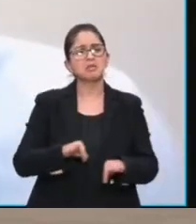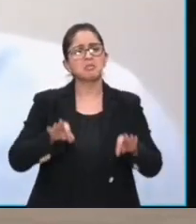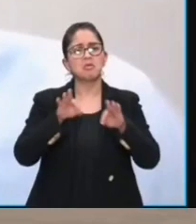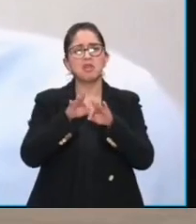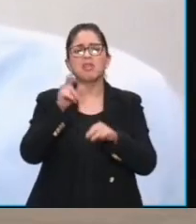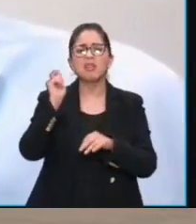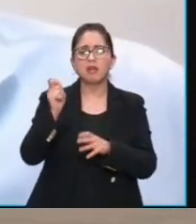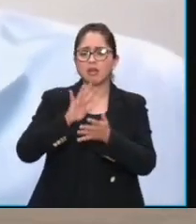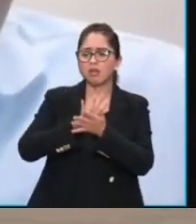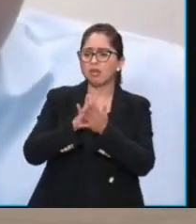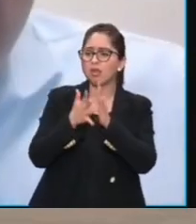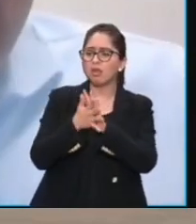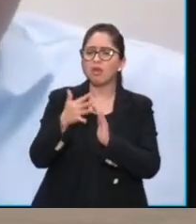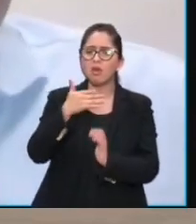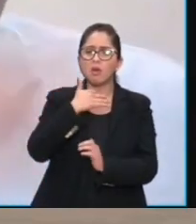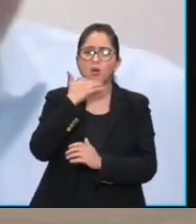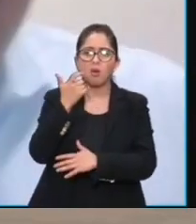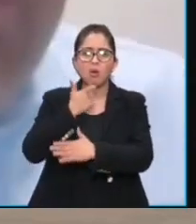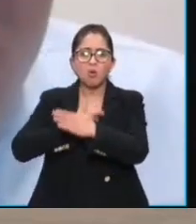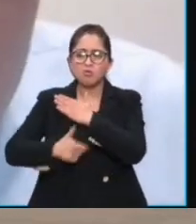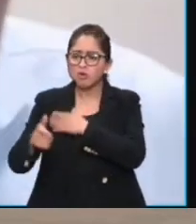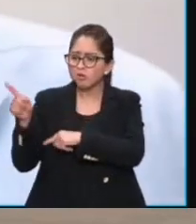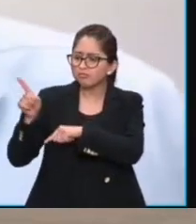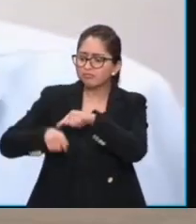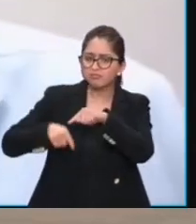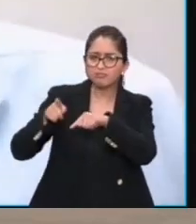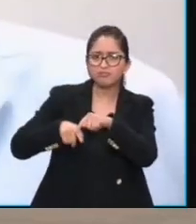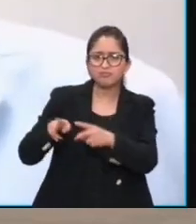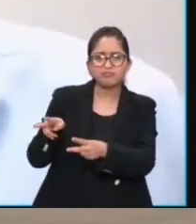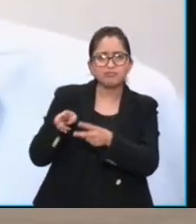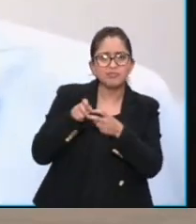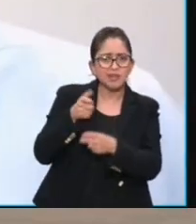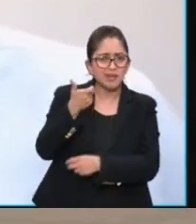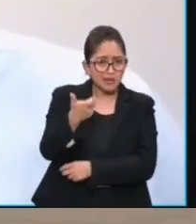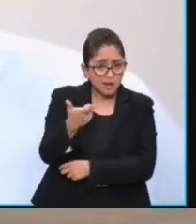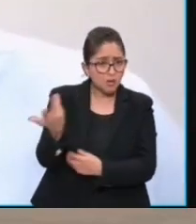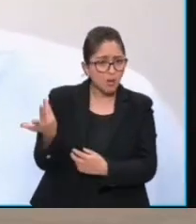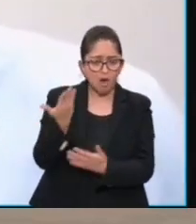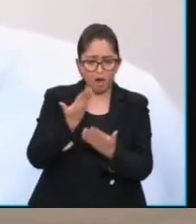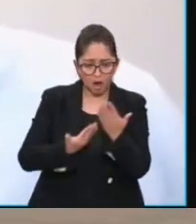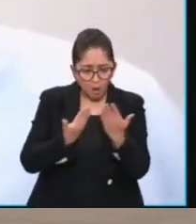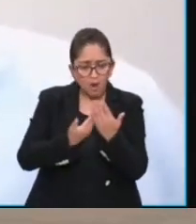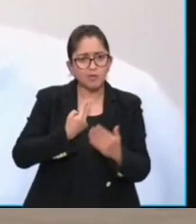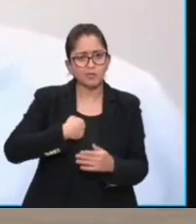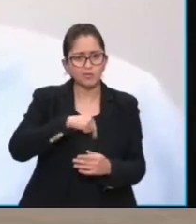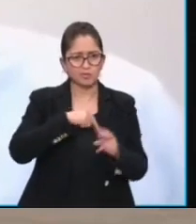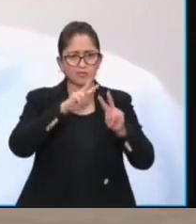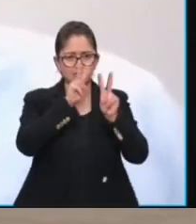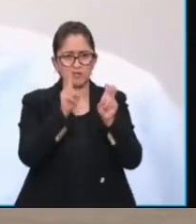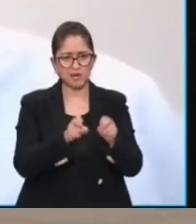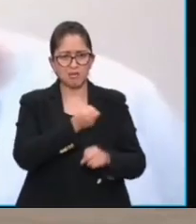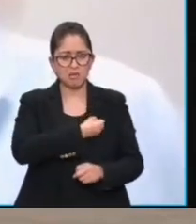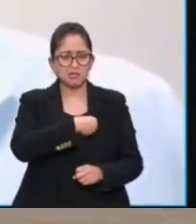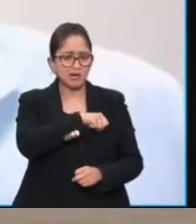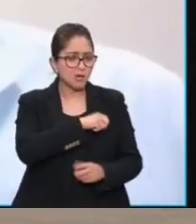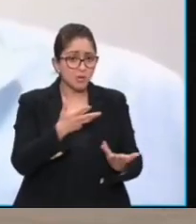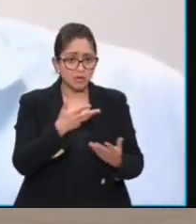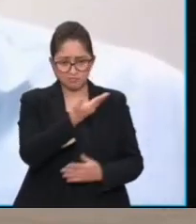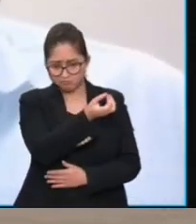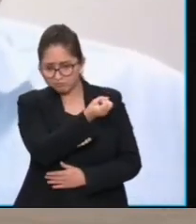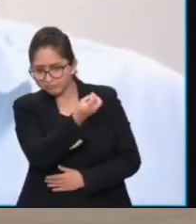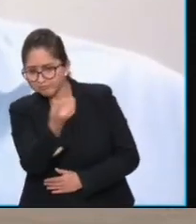de ese momento nos hemos dado la tarea de ir transformando, entre otras cosas, al sistema de salud. Varios de los aquí presentes fueron